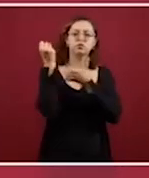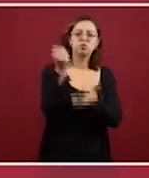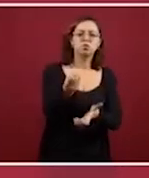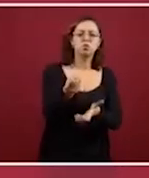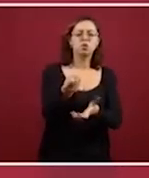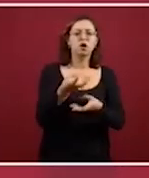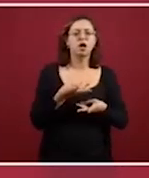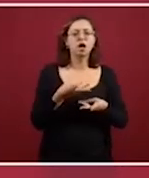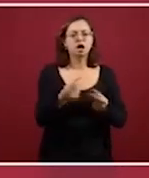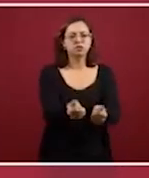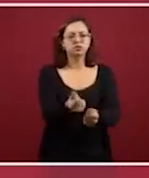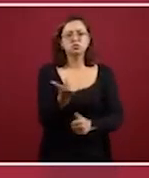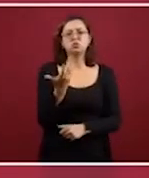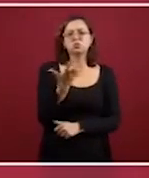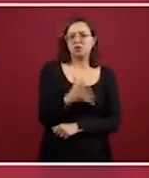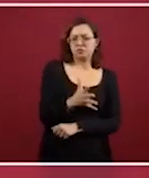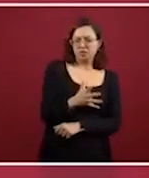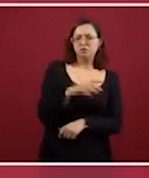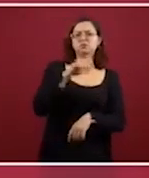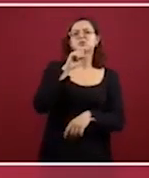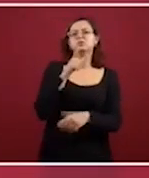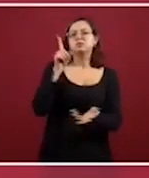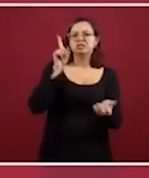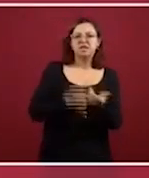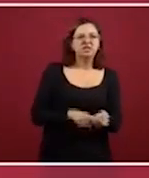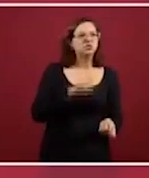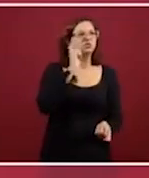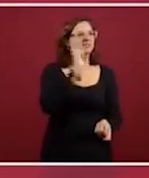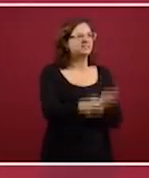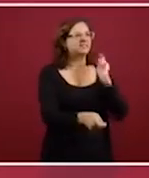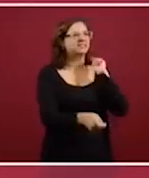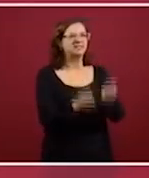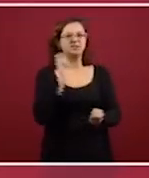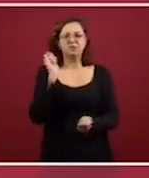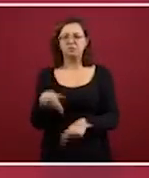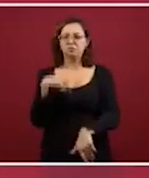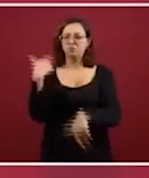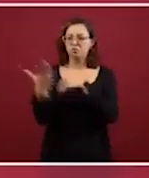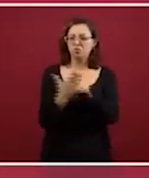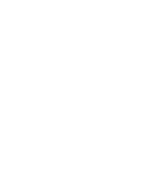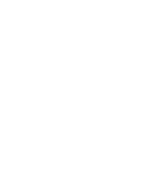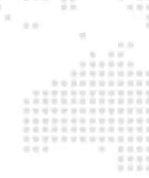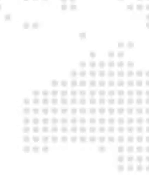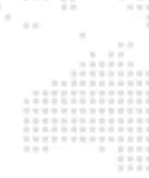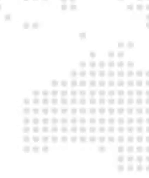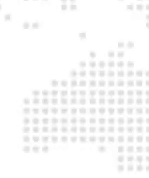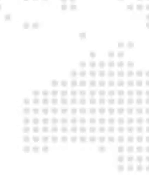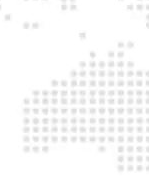y en qué consisten, martes 26.